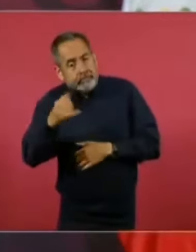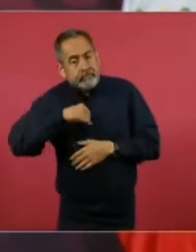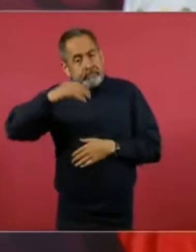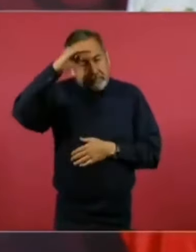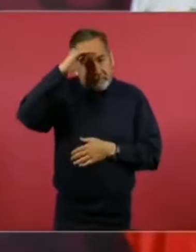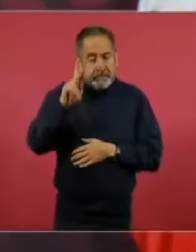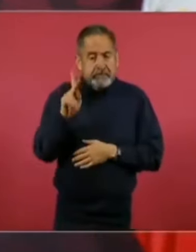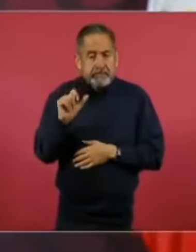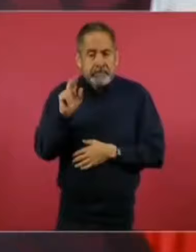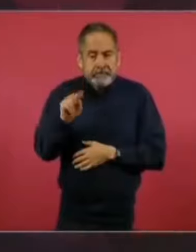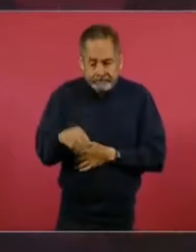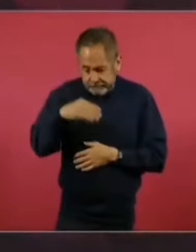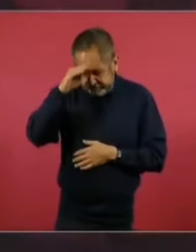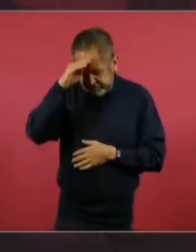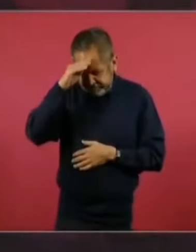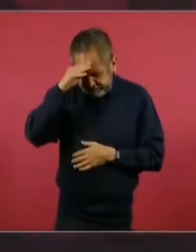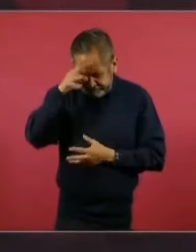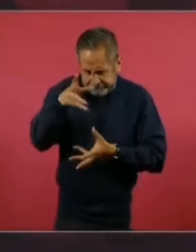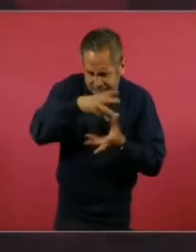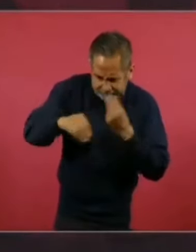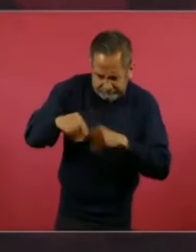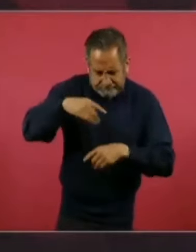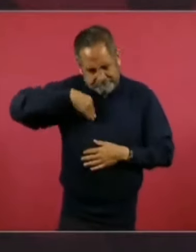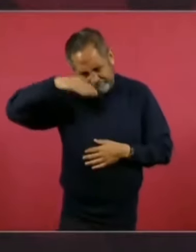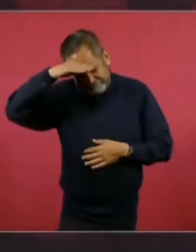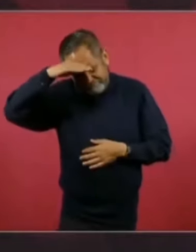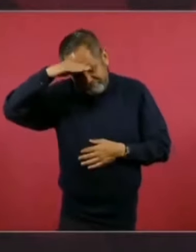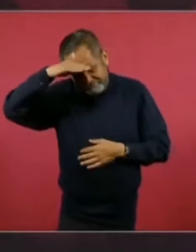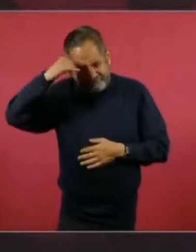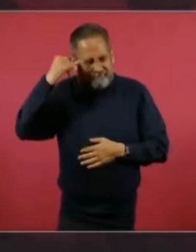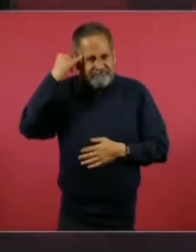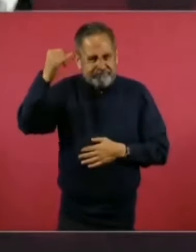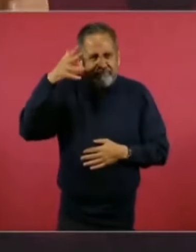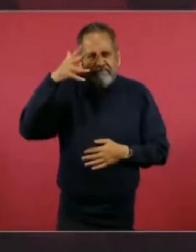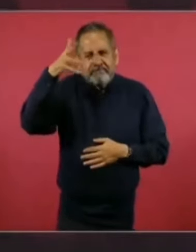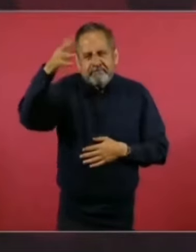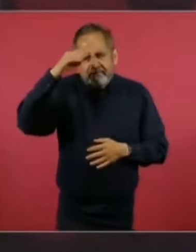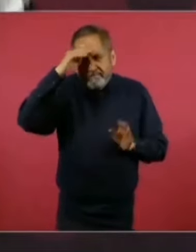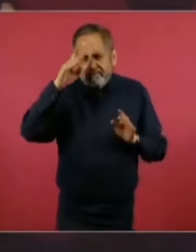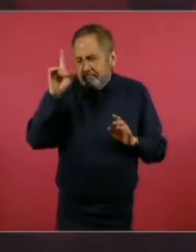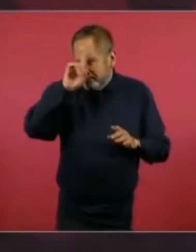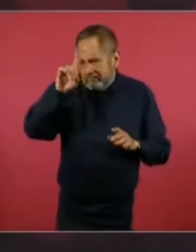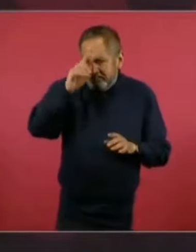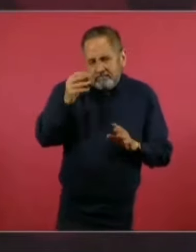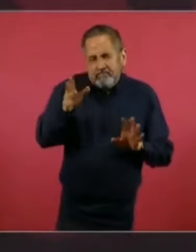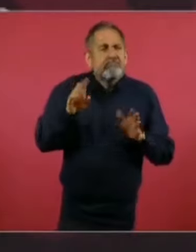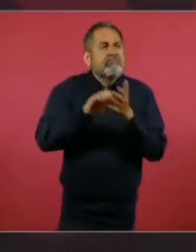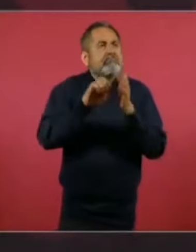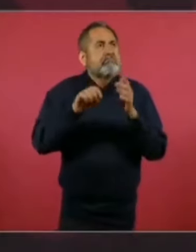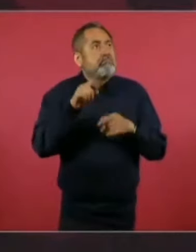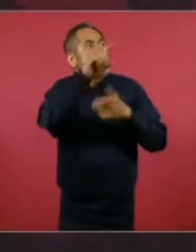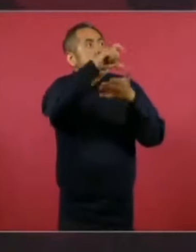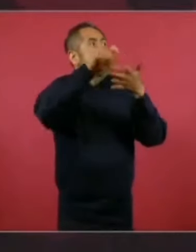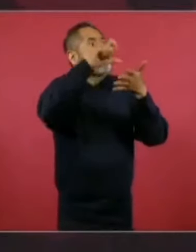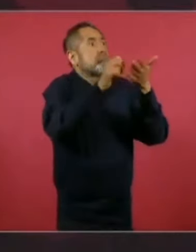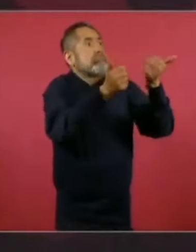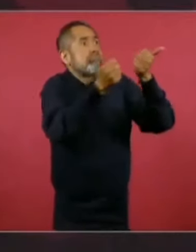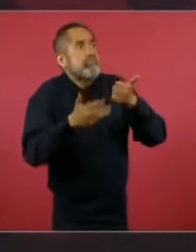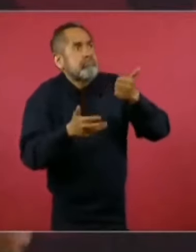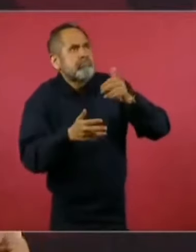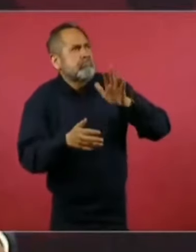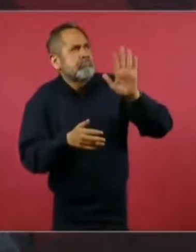de sustitución de importaciones hacia adelante. Yo recomendaría eso. Tenemos una